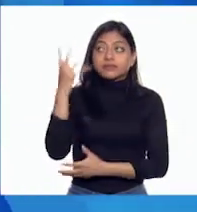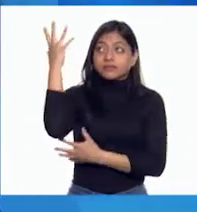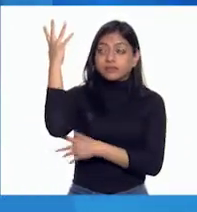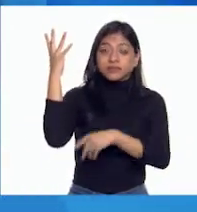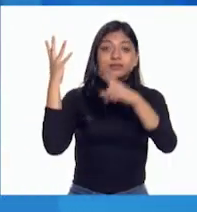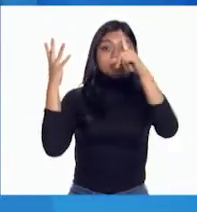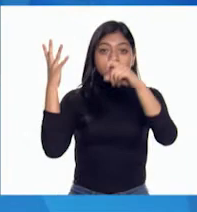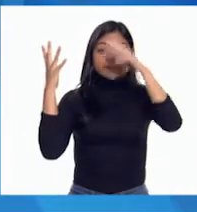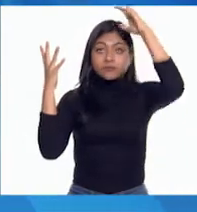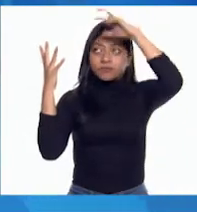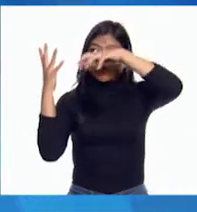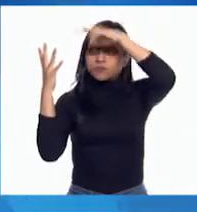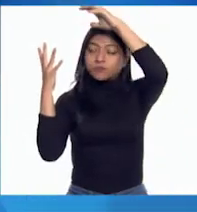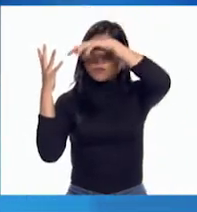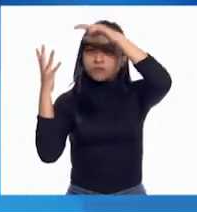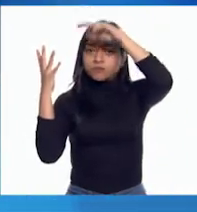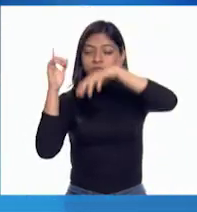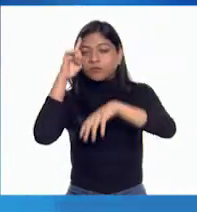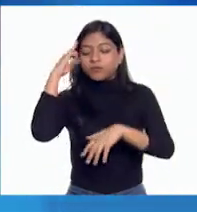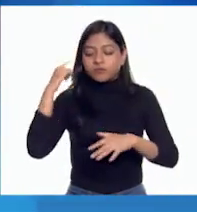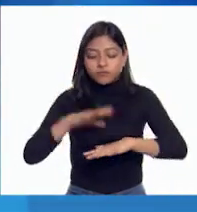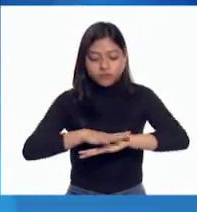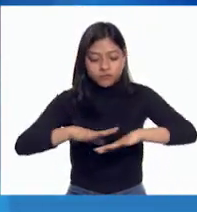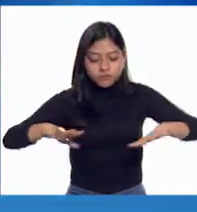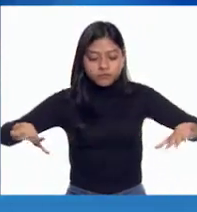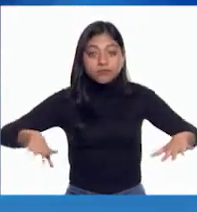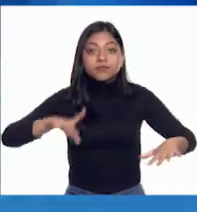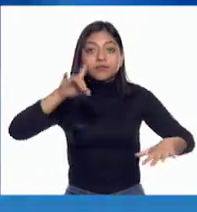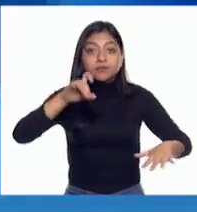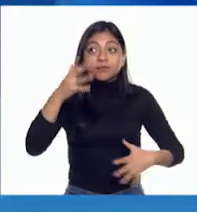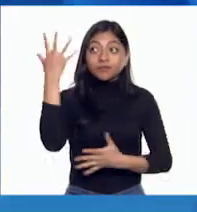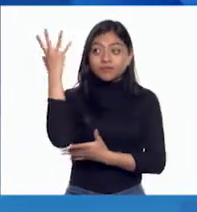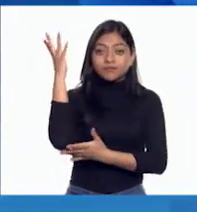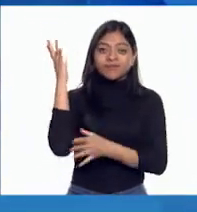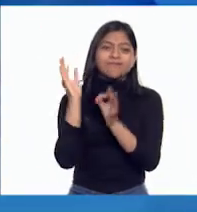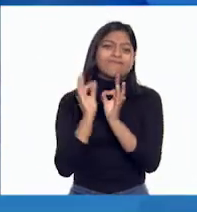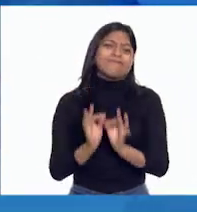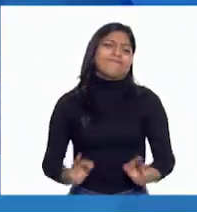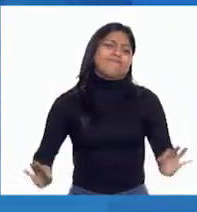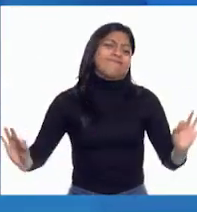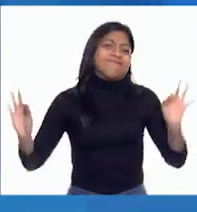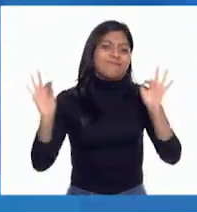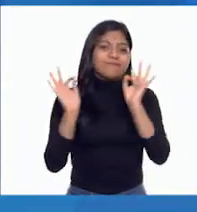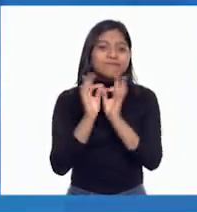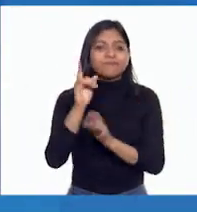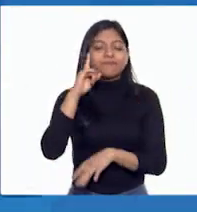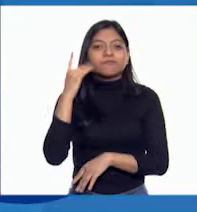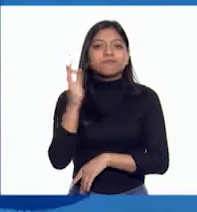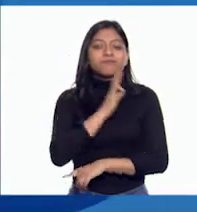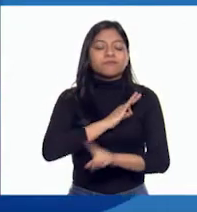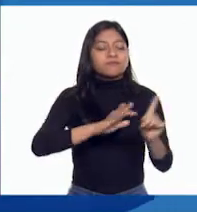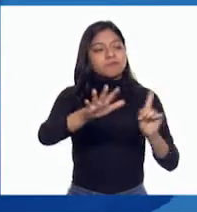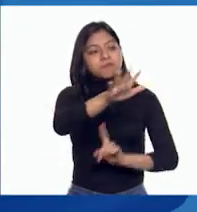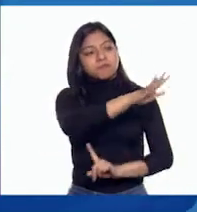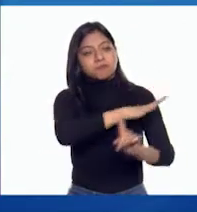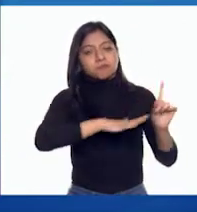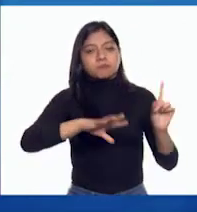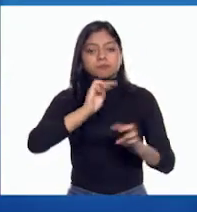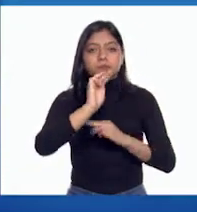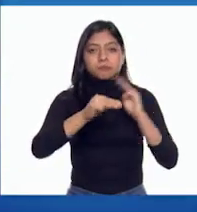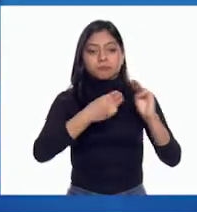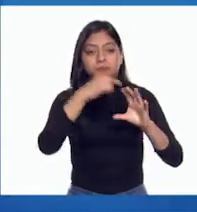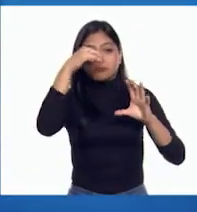y recargar los mantos acuíferos. Somos pieza fundamental en casi todos los ecosistemas del mundo.